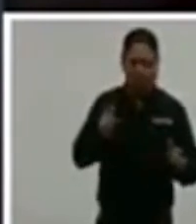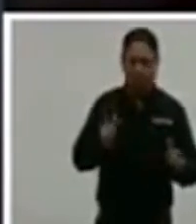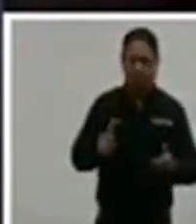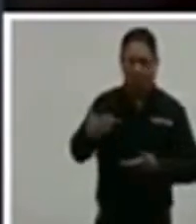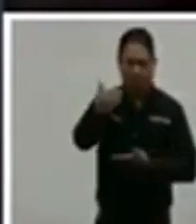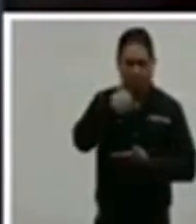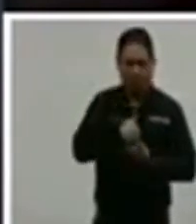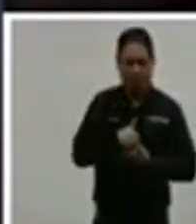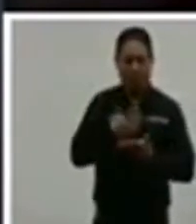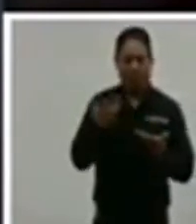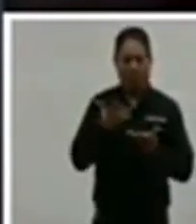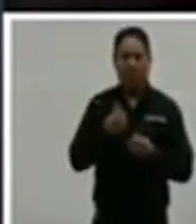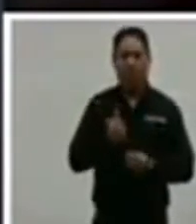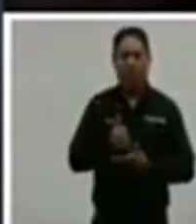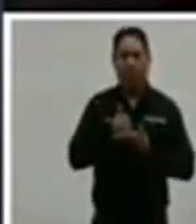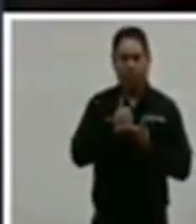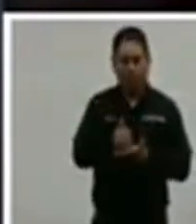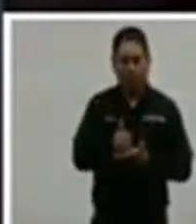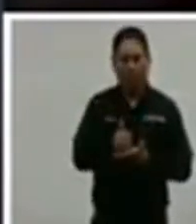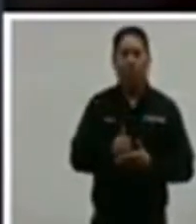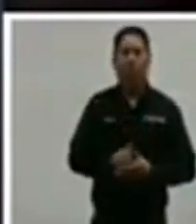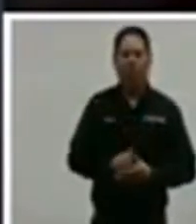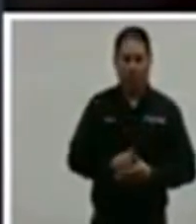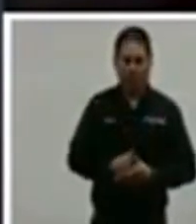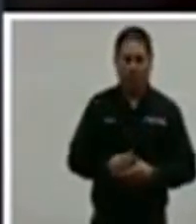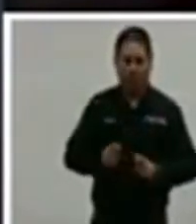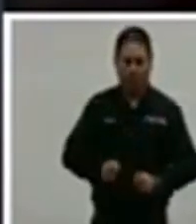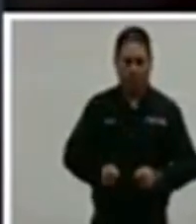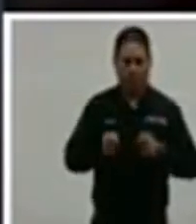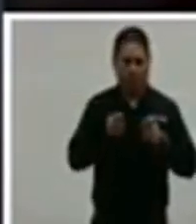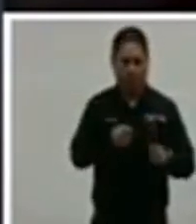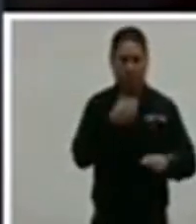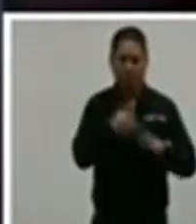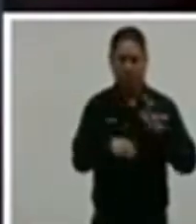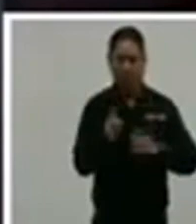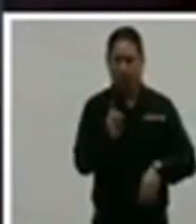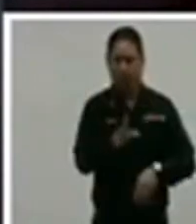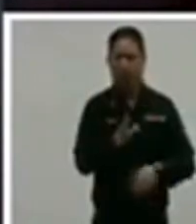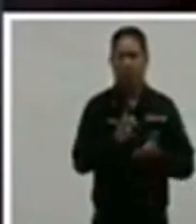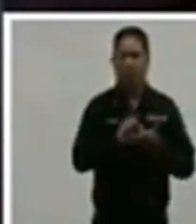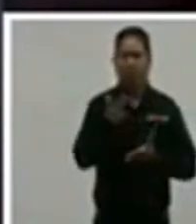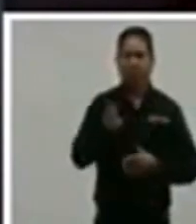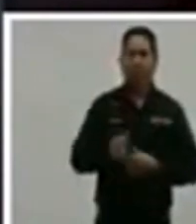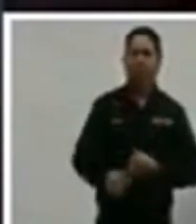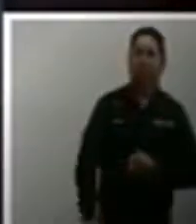no han entregado su cuenta pública, con muchísimo gusto se lo hacemos llegar vía electrónica. Es cuanto, presidente.